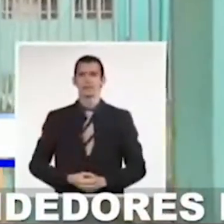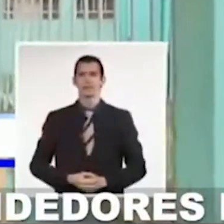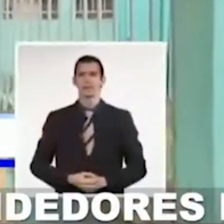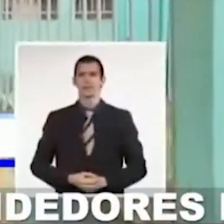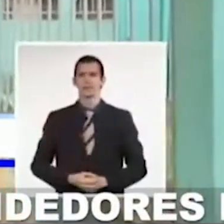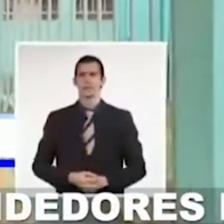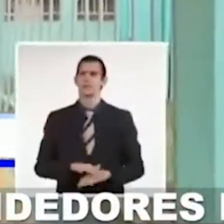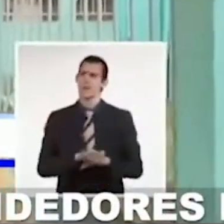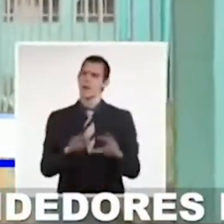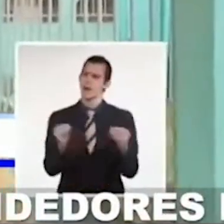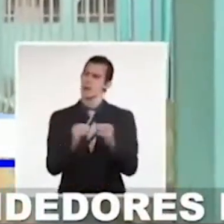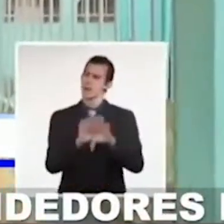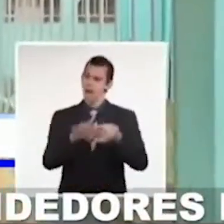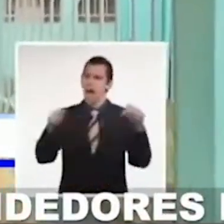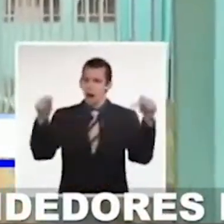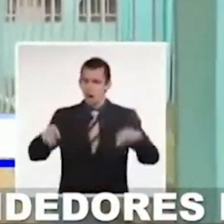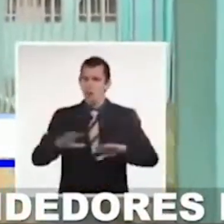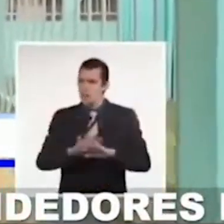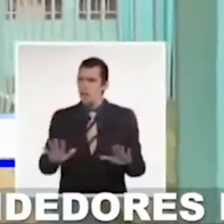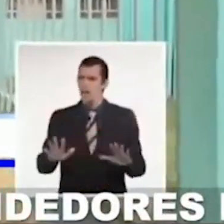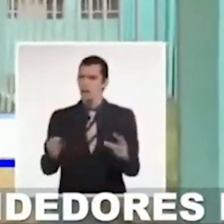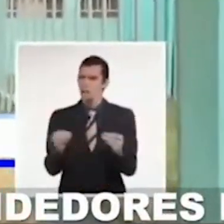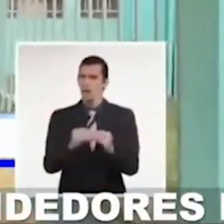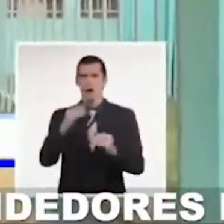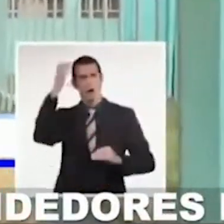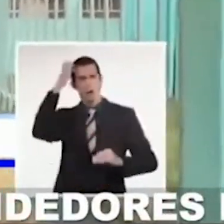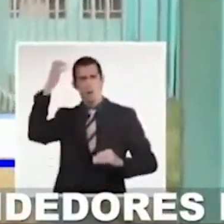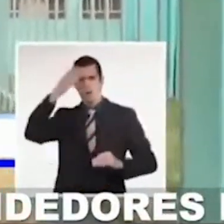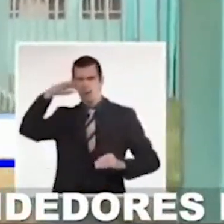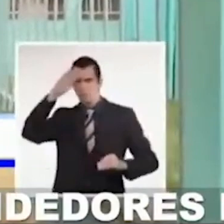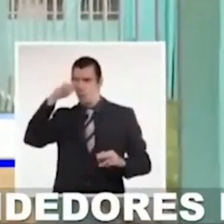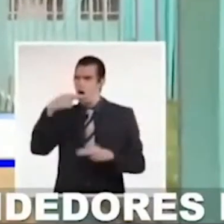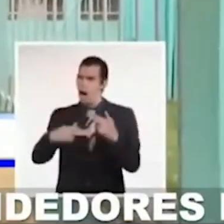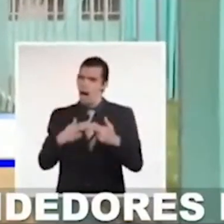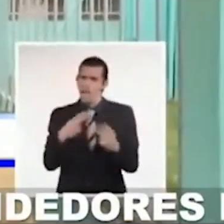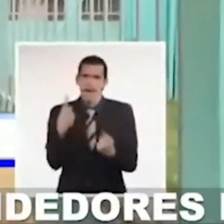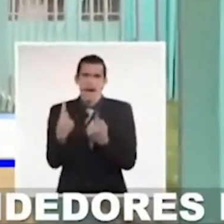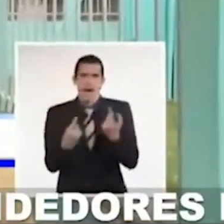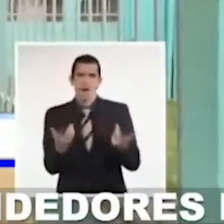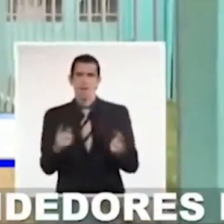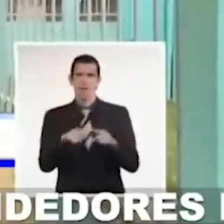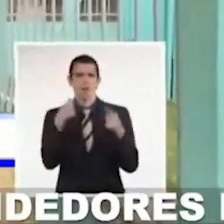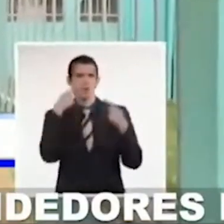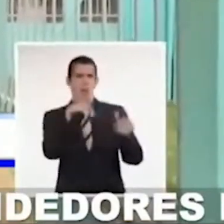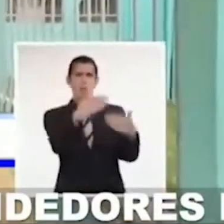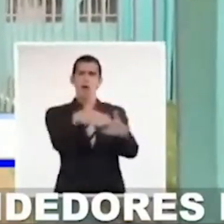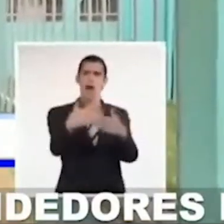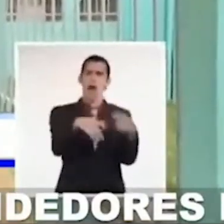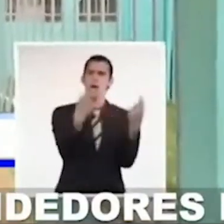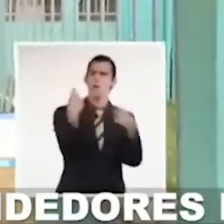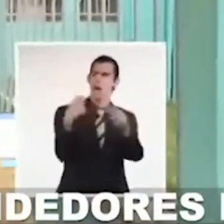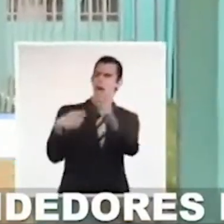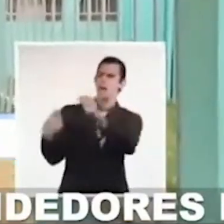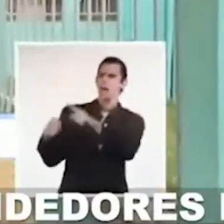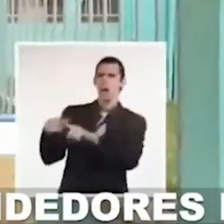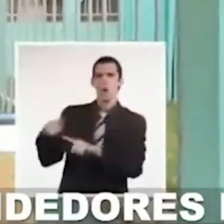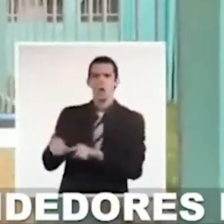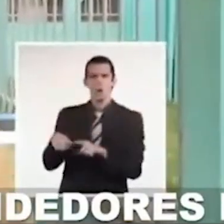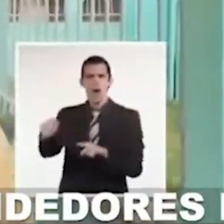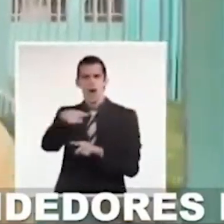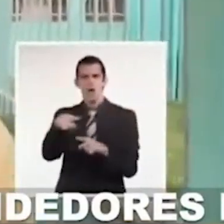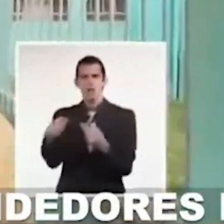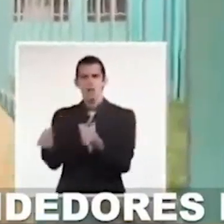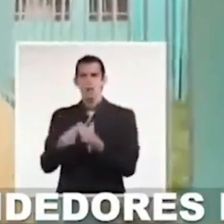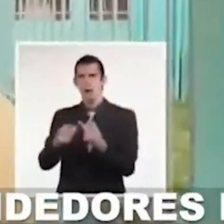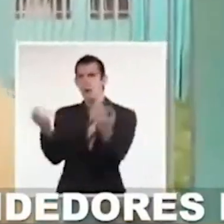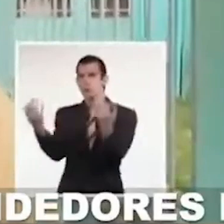máxima dirección del país, del Estado, se dirigiera, ¿no?, a esto, ya que hay muchos revendedores que son intermediarios, incluso que elevan los precios